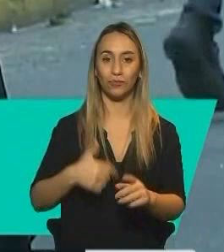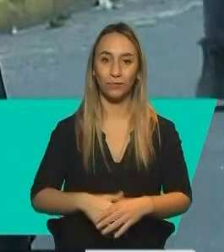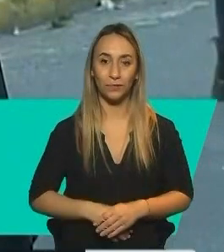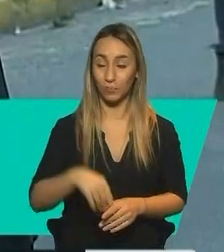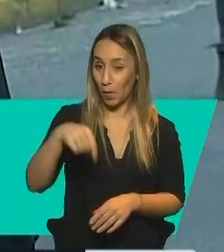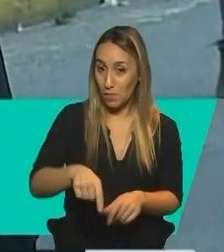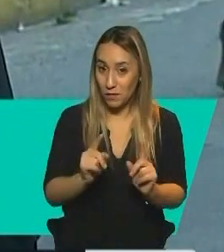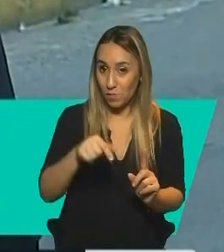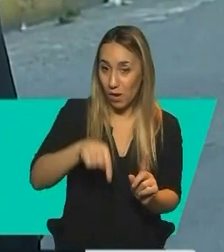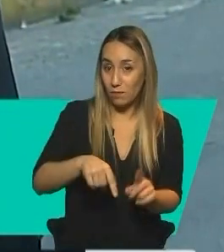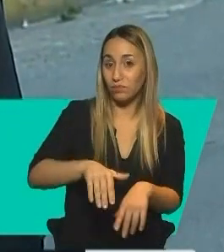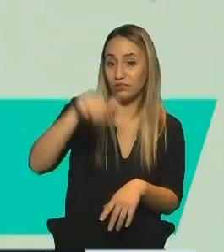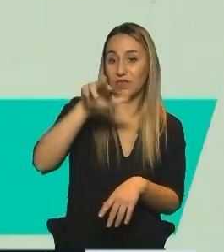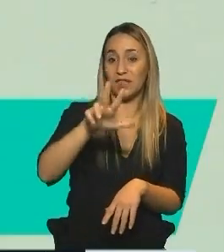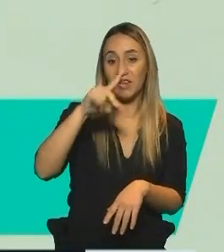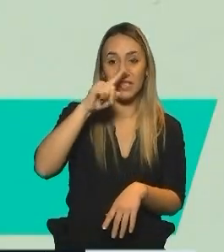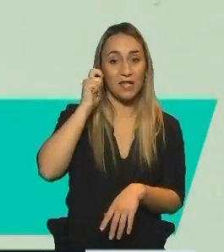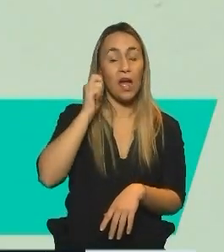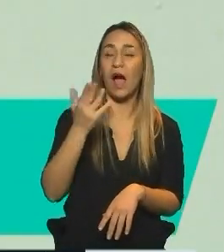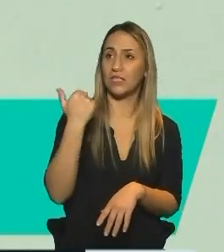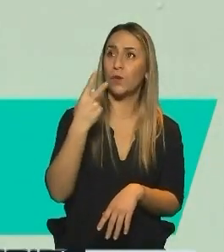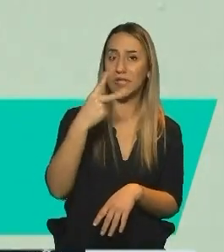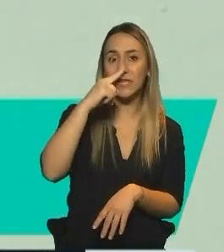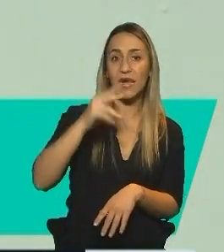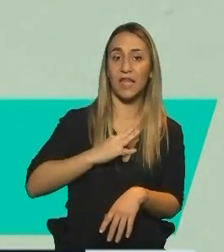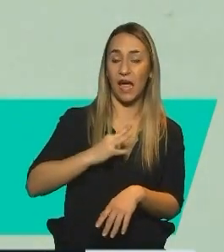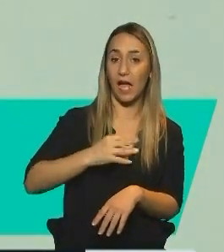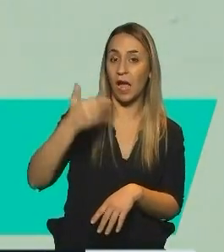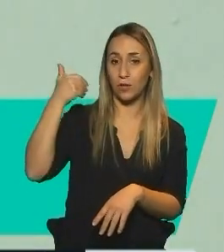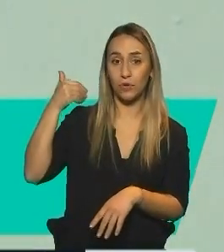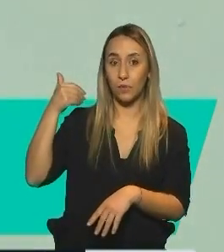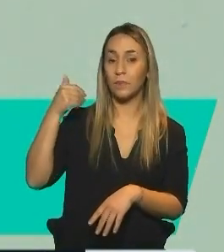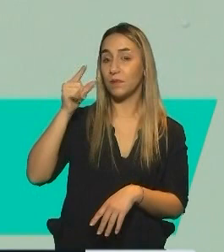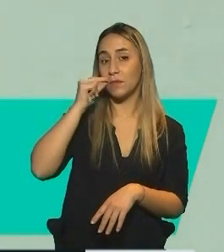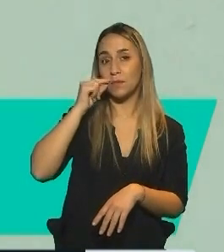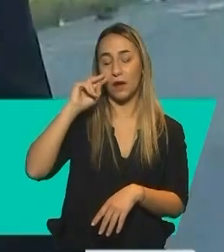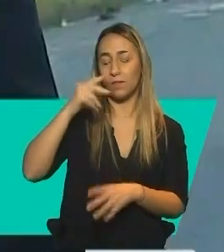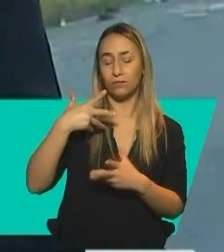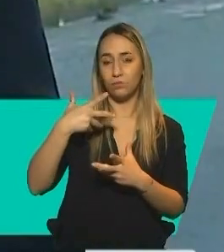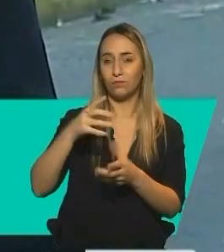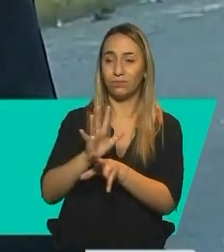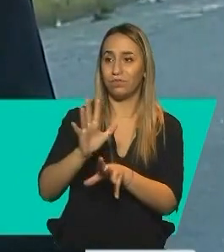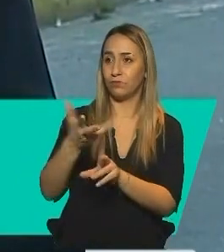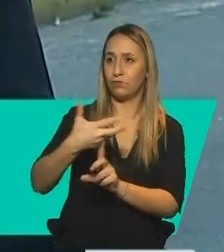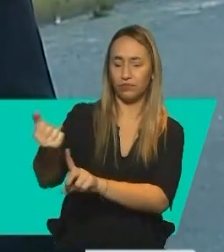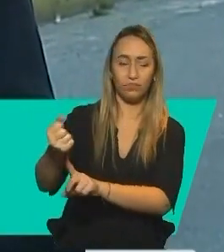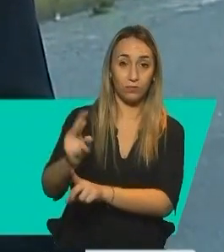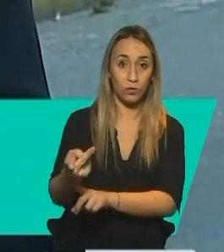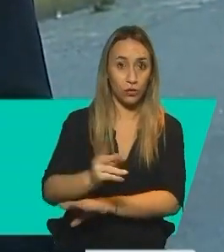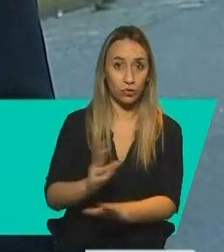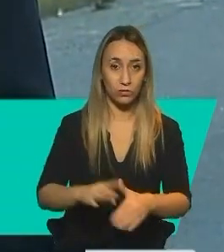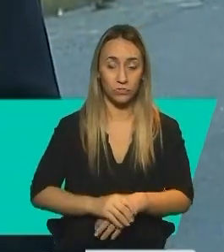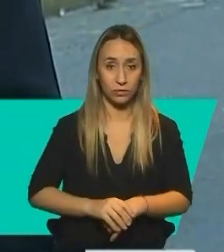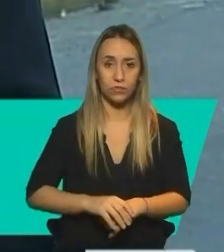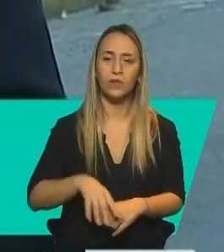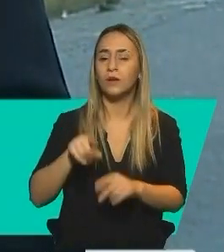mismo estás hoy, cumpliendo 37. Exacto, hace 27 años me sacaron a mi papá. Y contanos, ¿qué estaba haciendo Luis